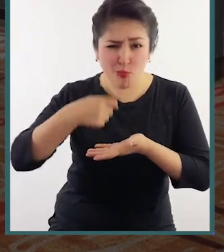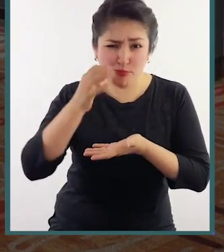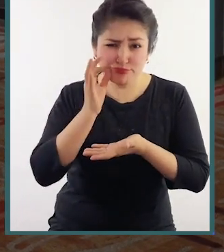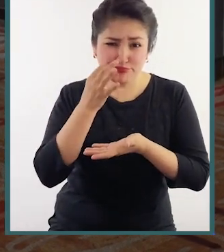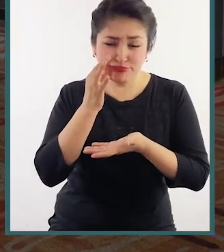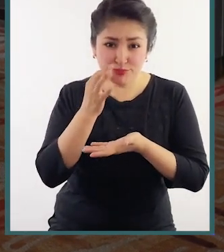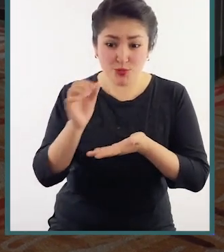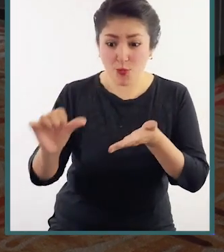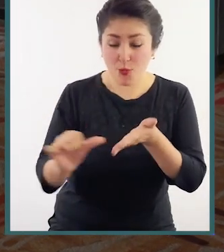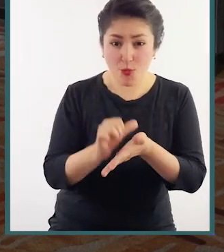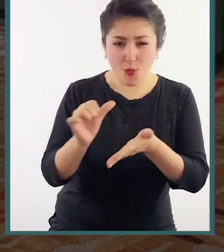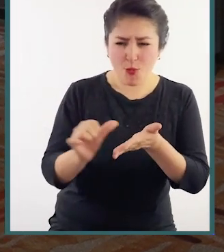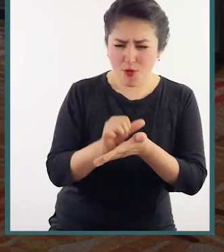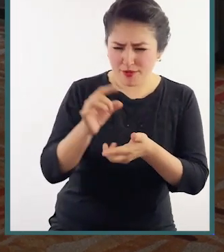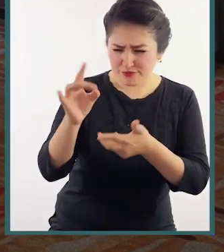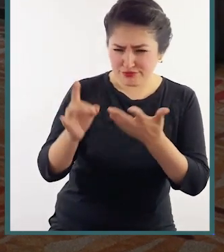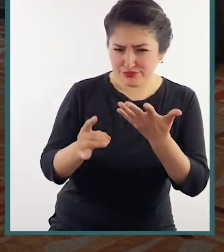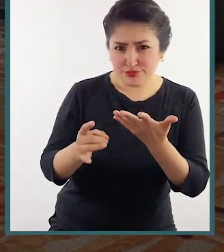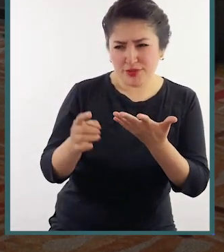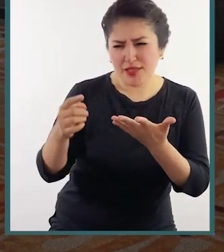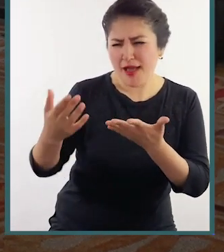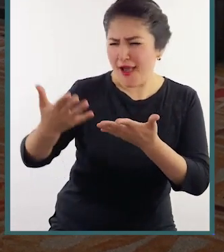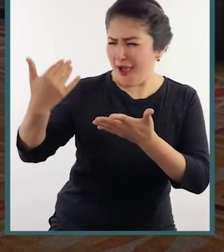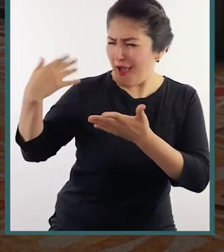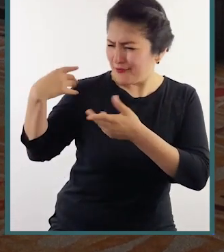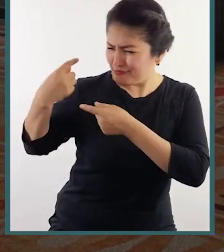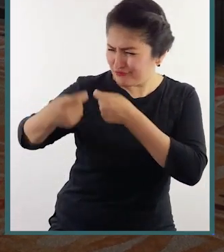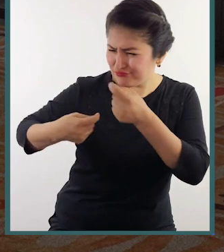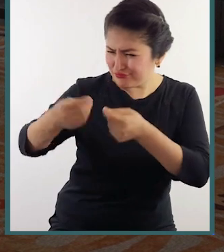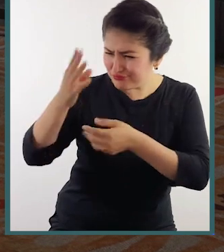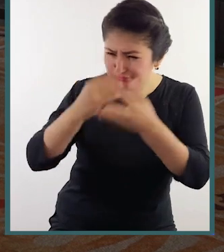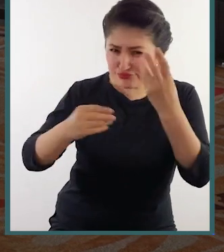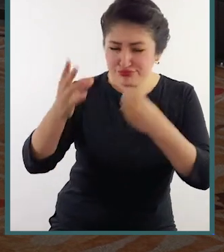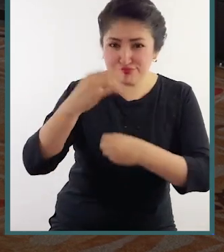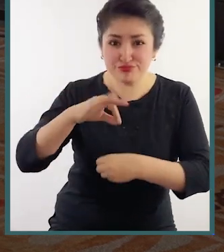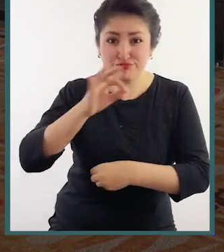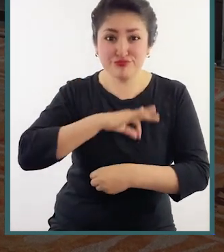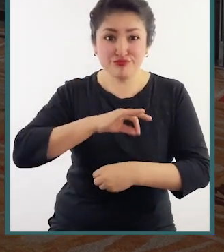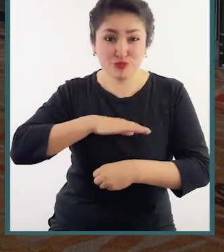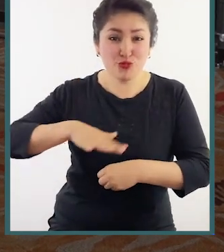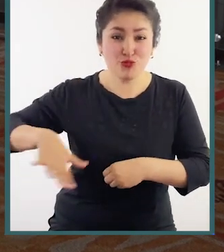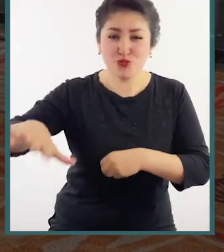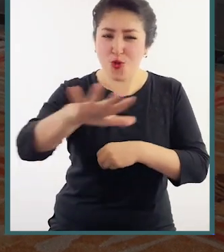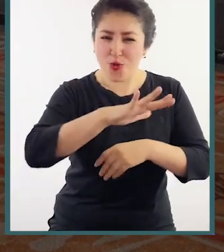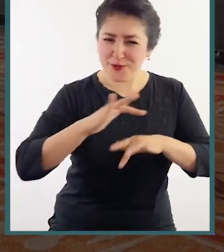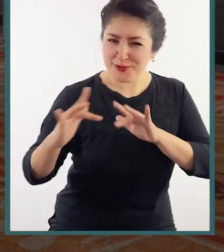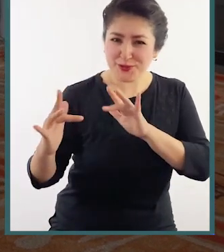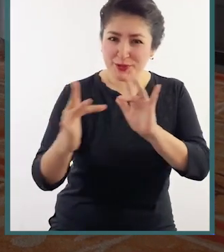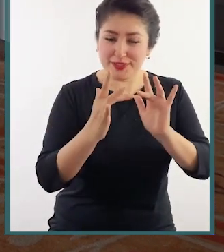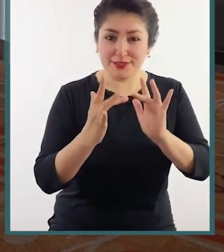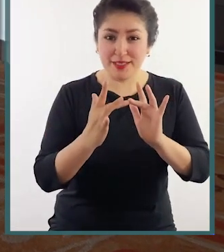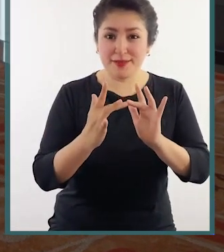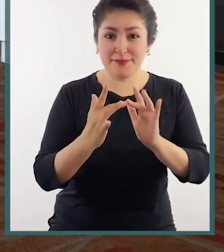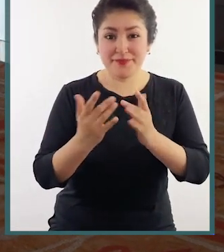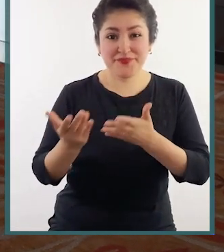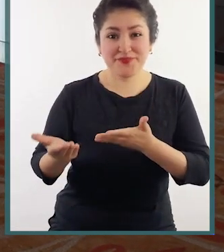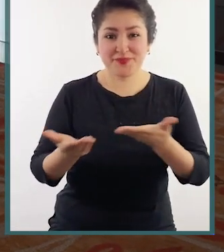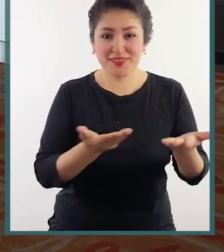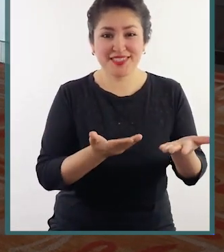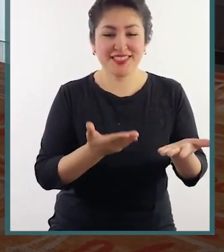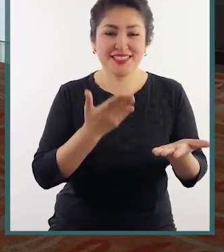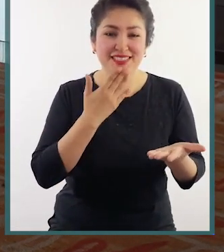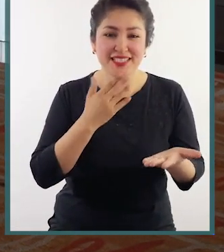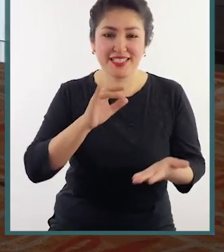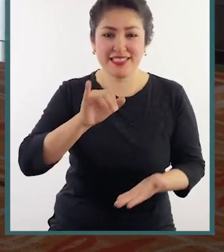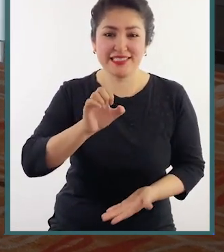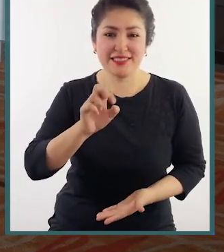gastronomía, arte y conocimientos ancestrales que nos conectaron con la Madre Tierra. La incursión es de